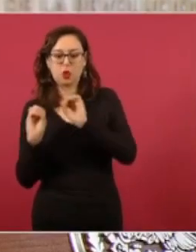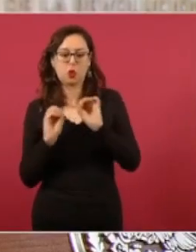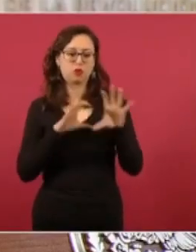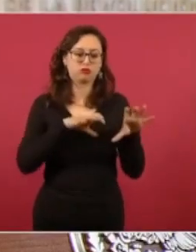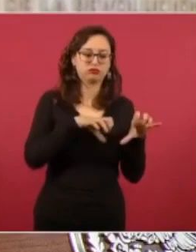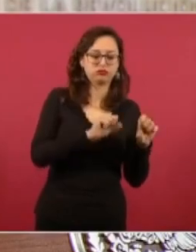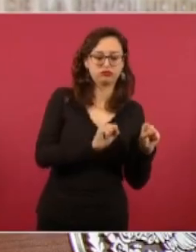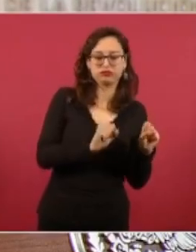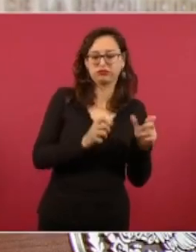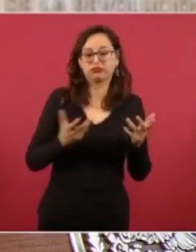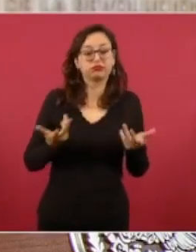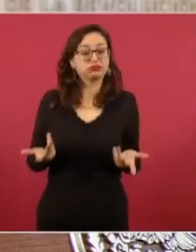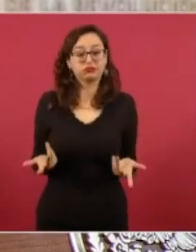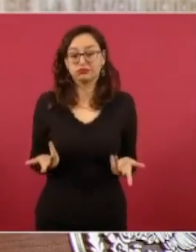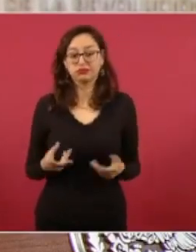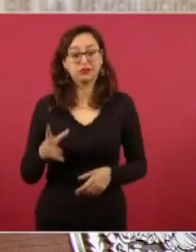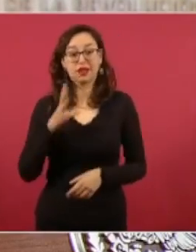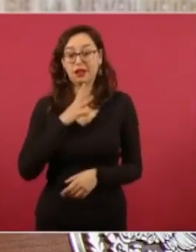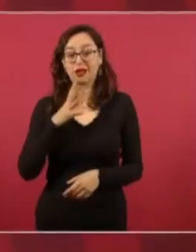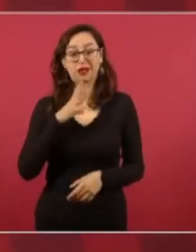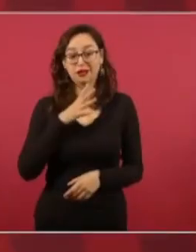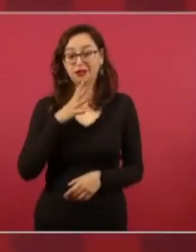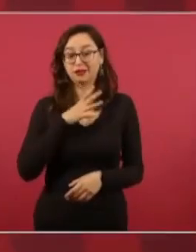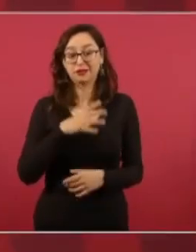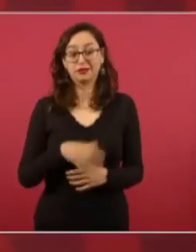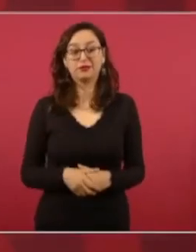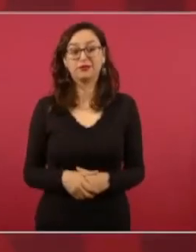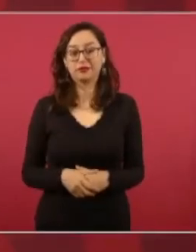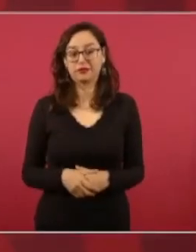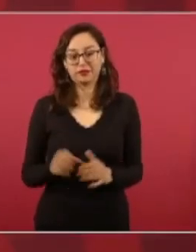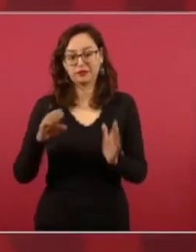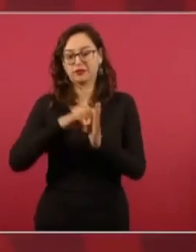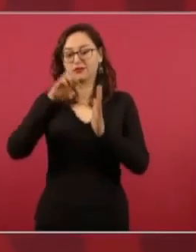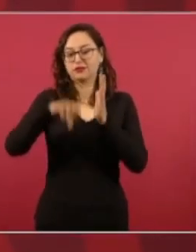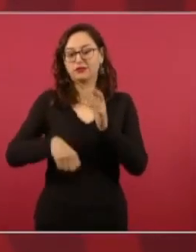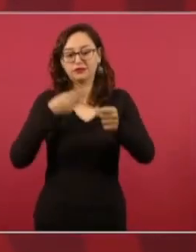que se asumen, hablaba yo de Zarco,